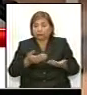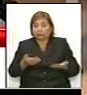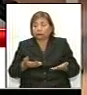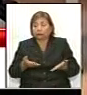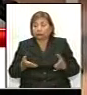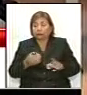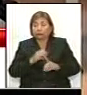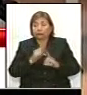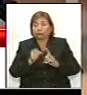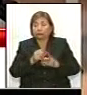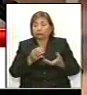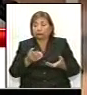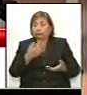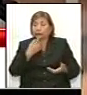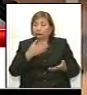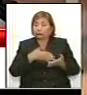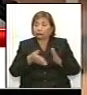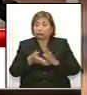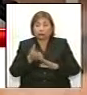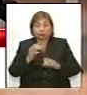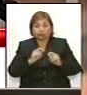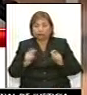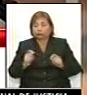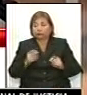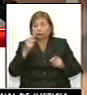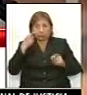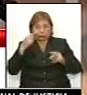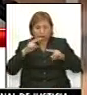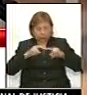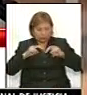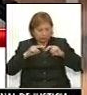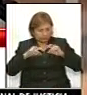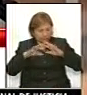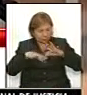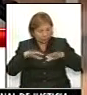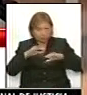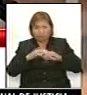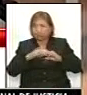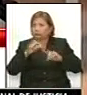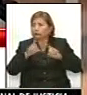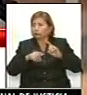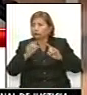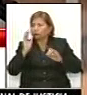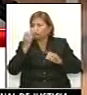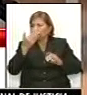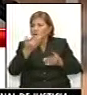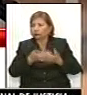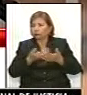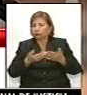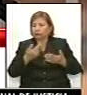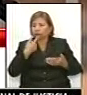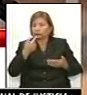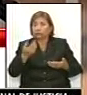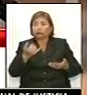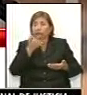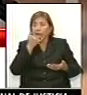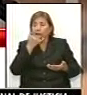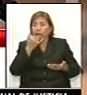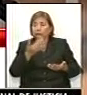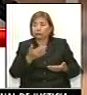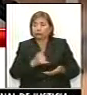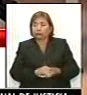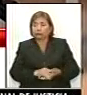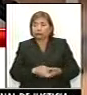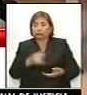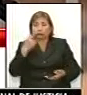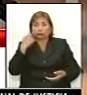relaciones. Sin ir muy lejos, y creo que está investigado, algo muy parecido es lo que le pasa al